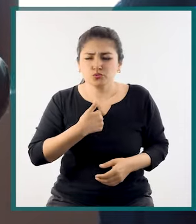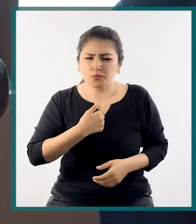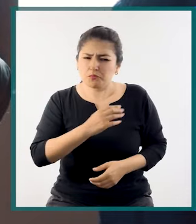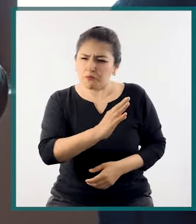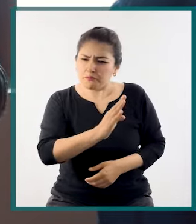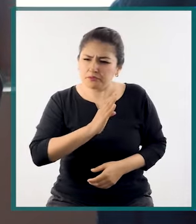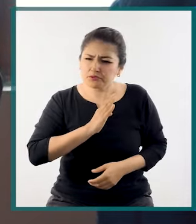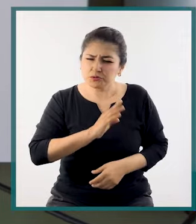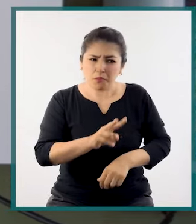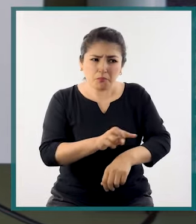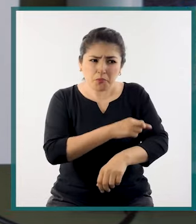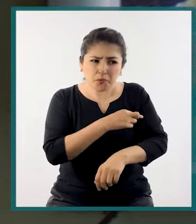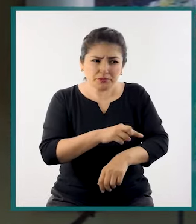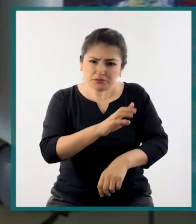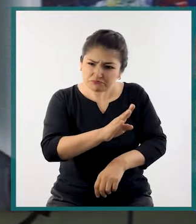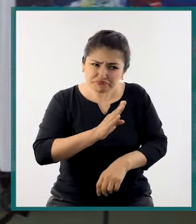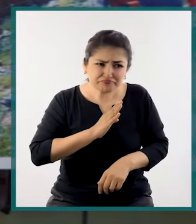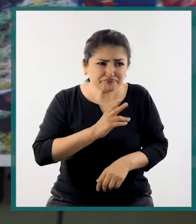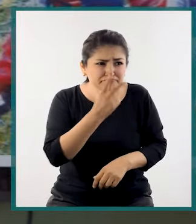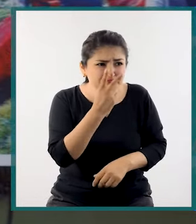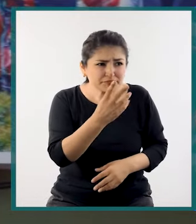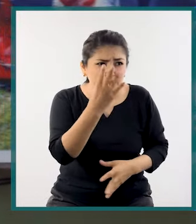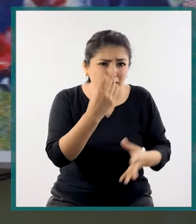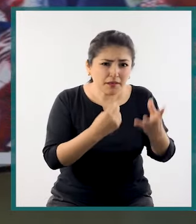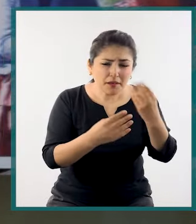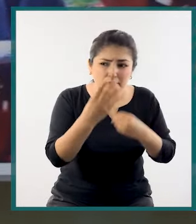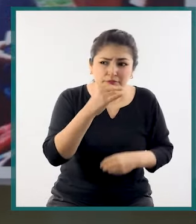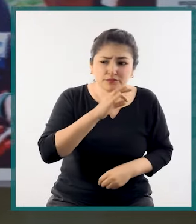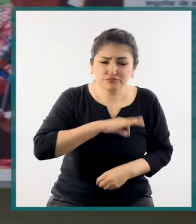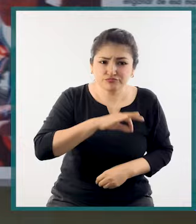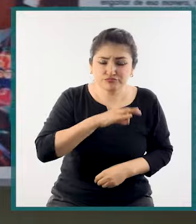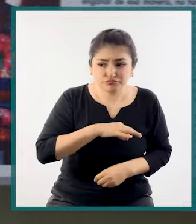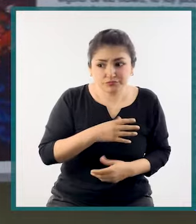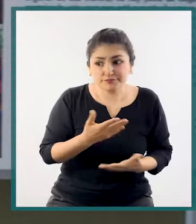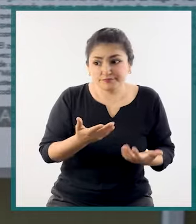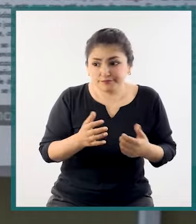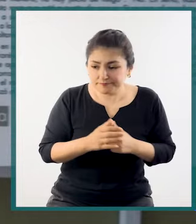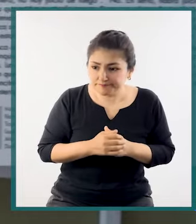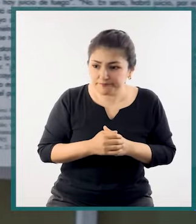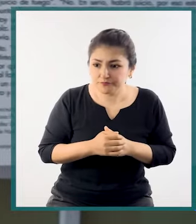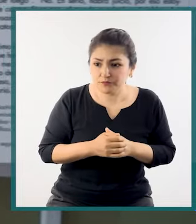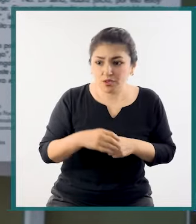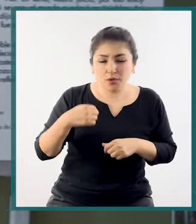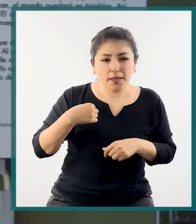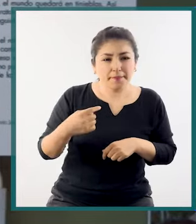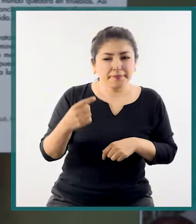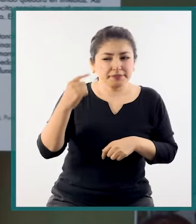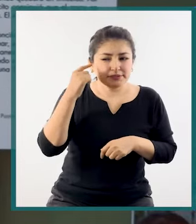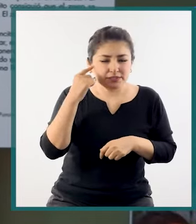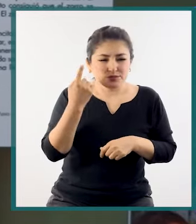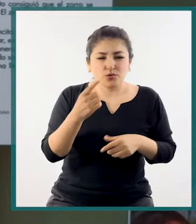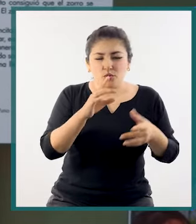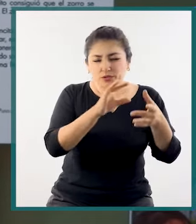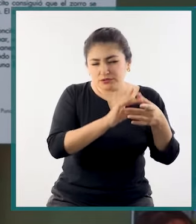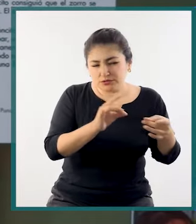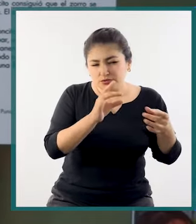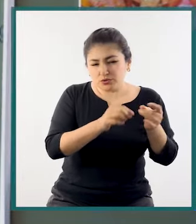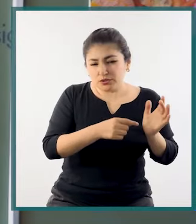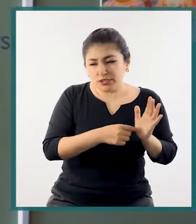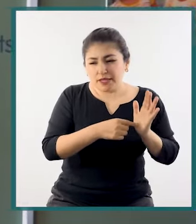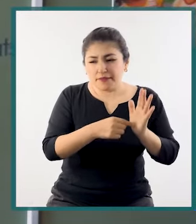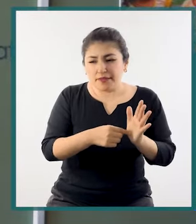personal con la poesía. El contenido ya está, ahora lo que tenemos que hacer es estrategas, ¿no? En